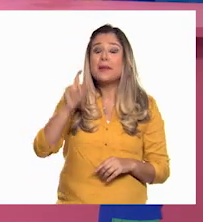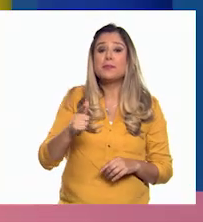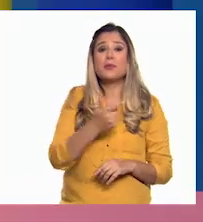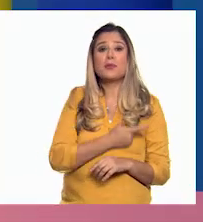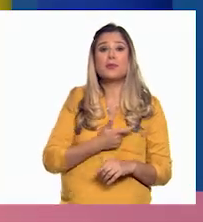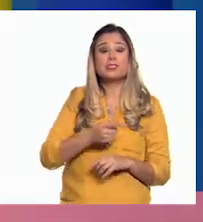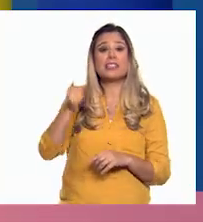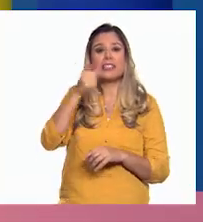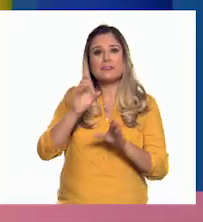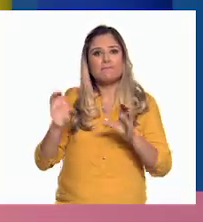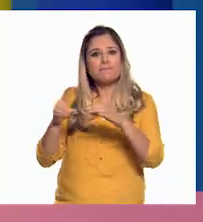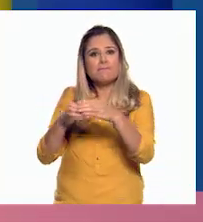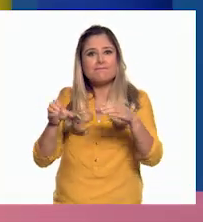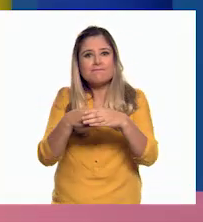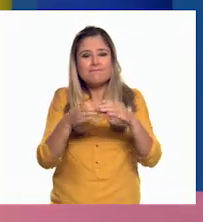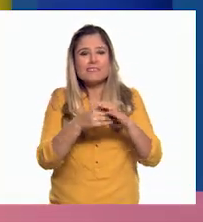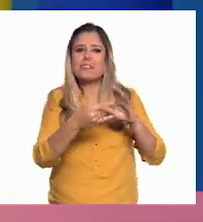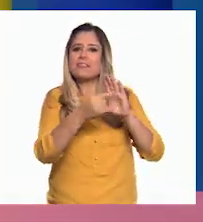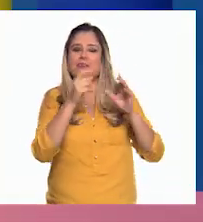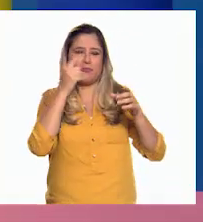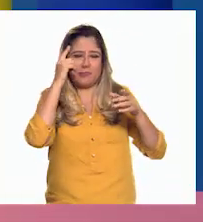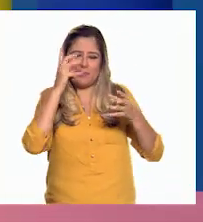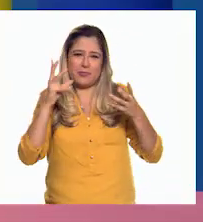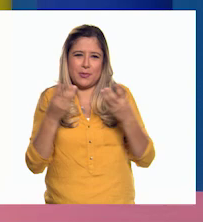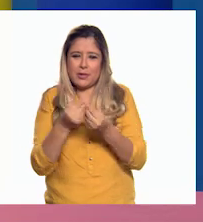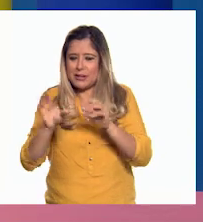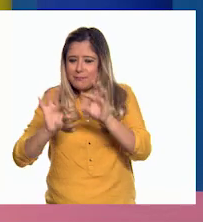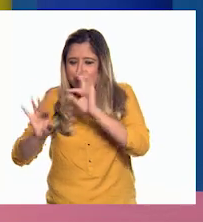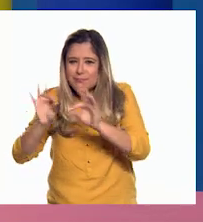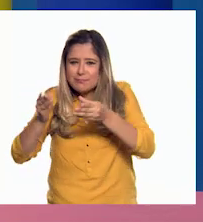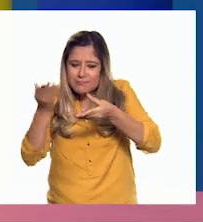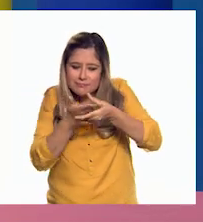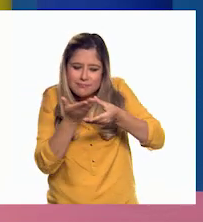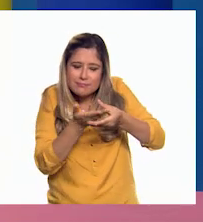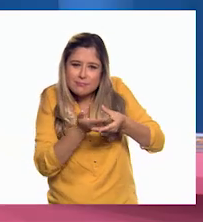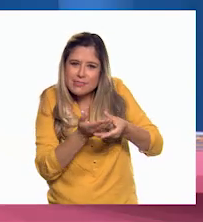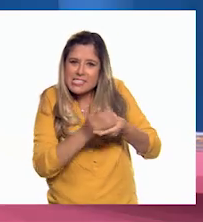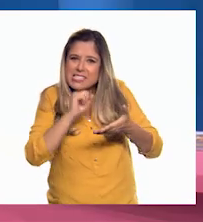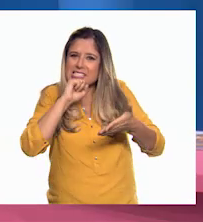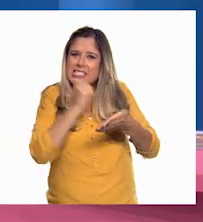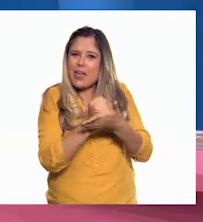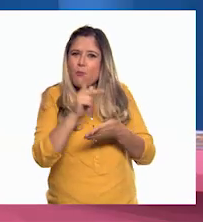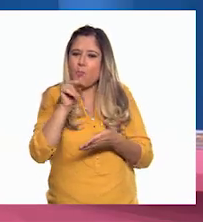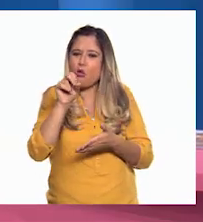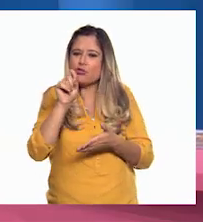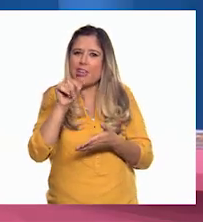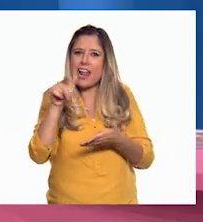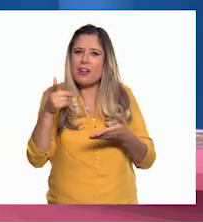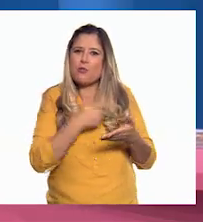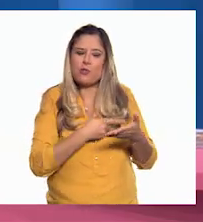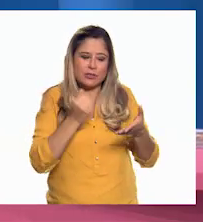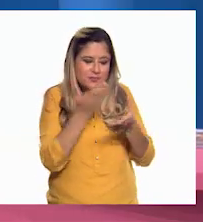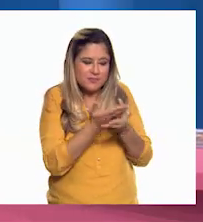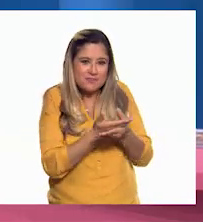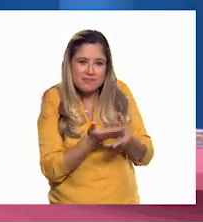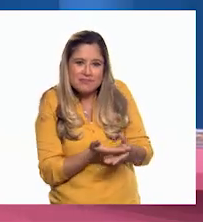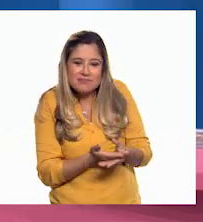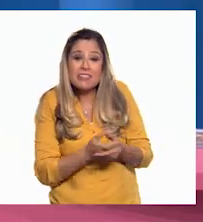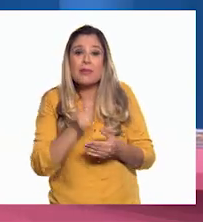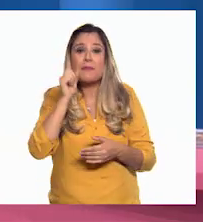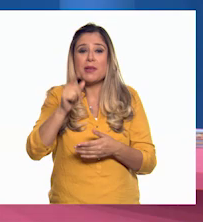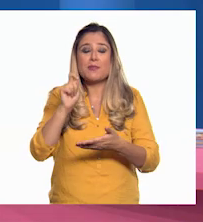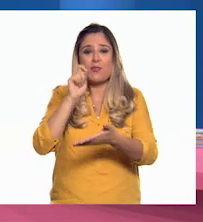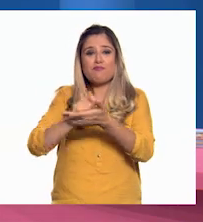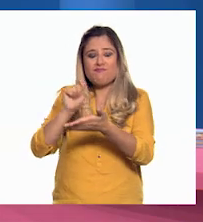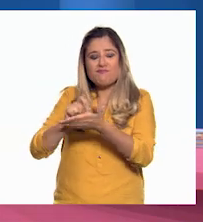gusta coleccionar sellos postales. Sí, y que su principal influencia literaria son los cómics y que por eso decidió